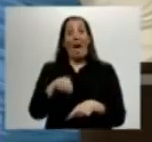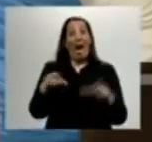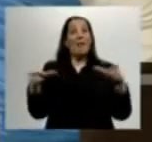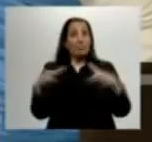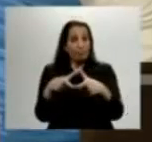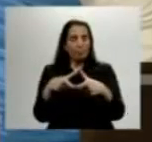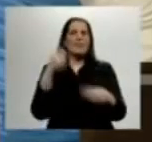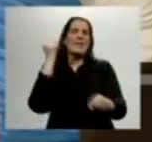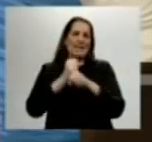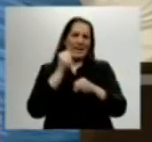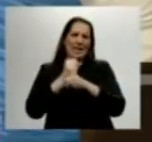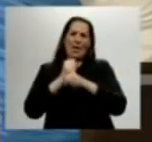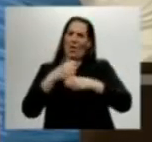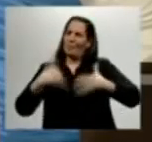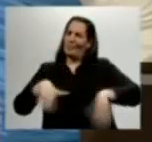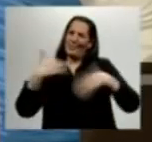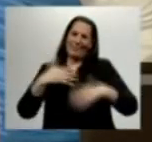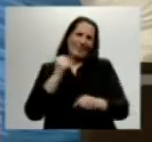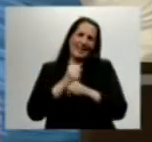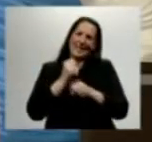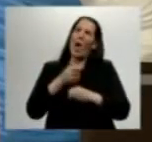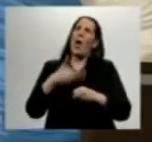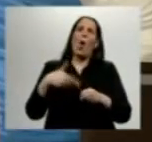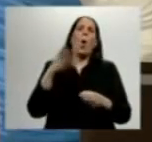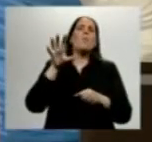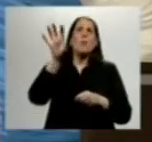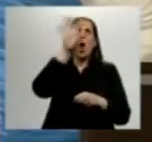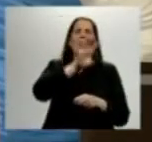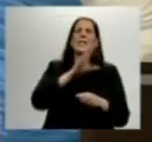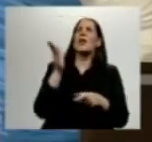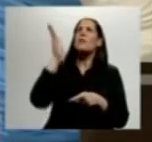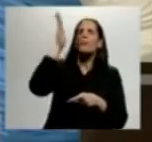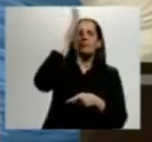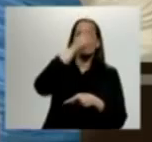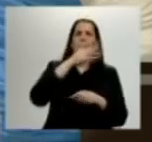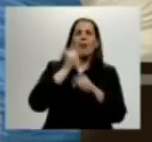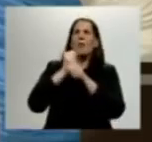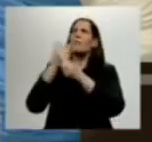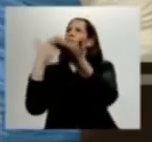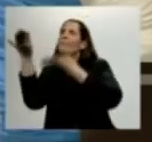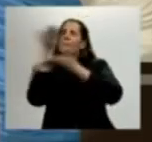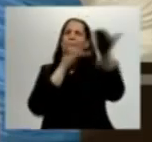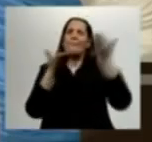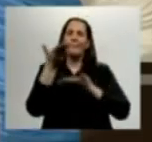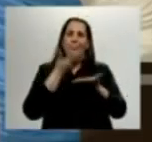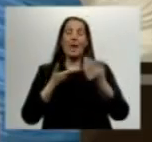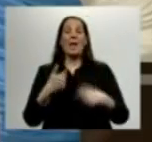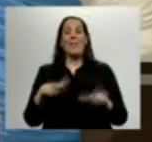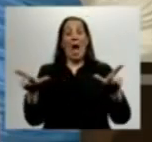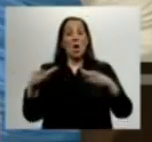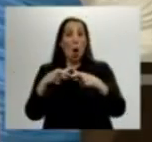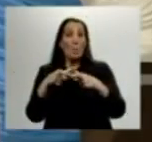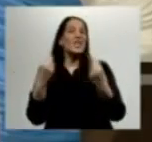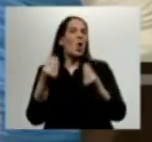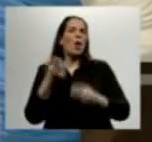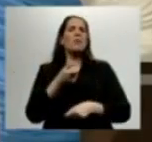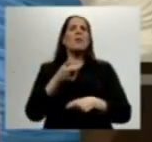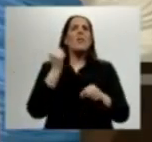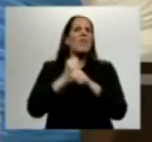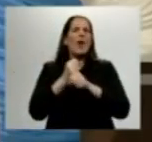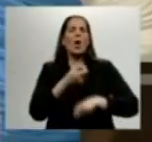profunda, federal, a lo largo y a lo ancho del país. La Comisión realizó 29